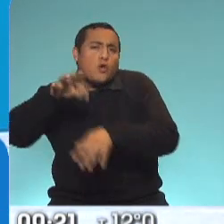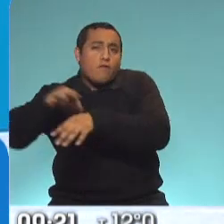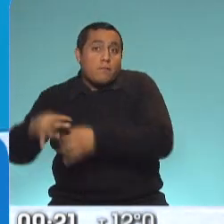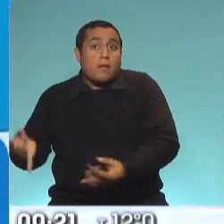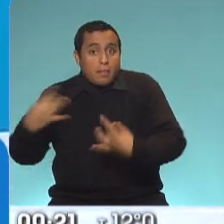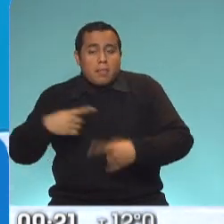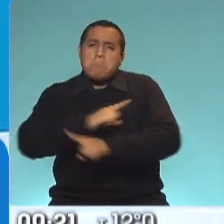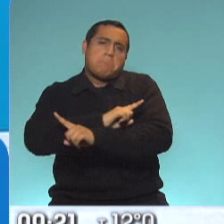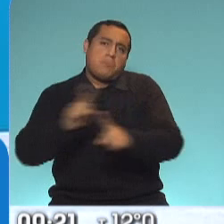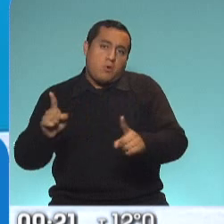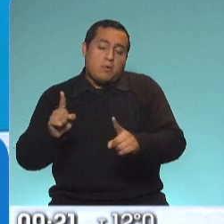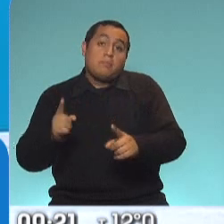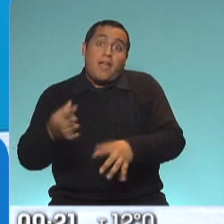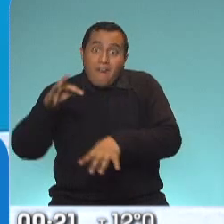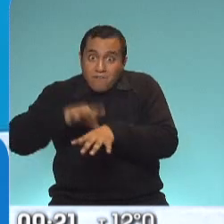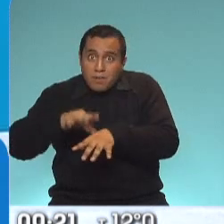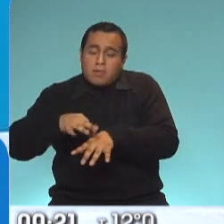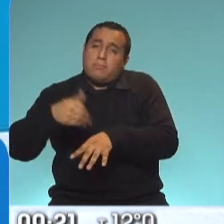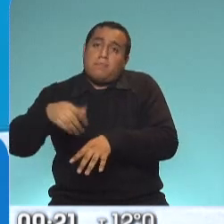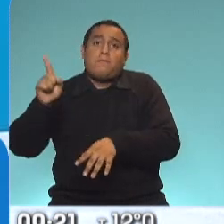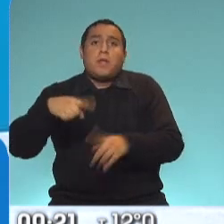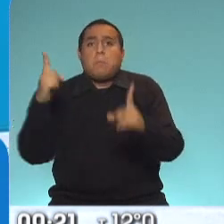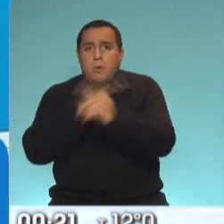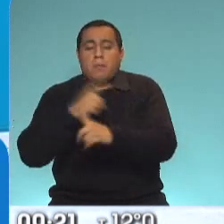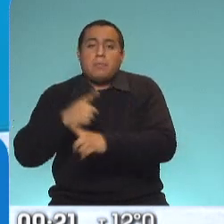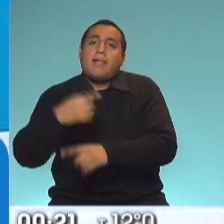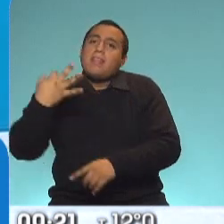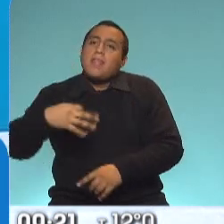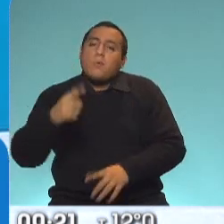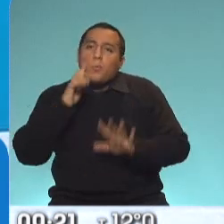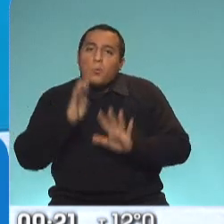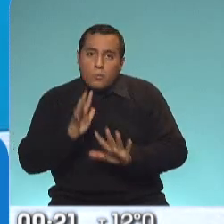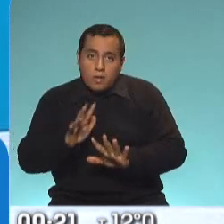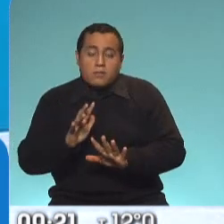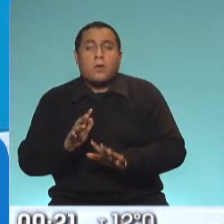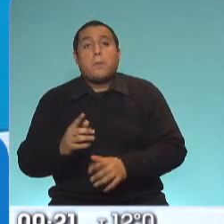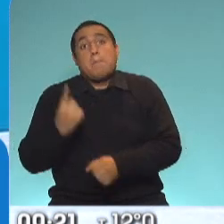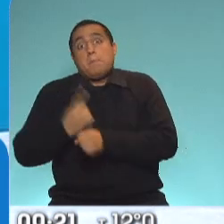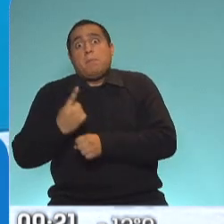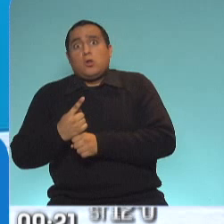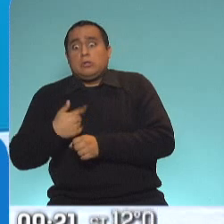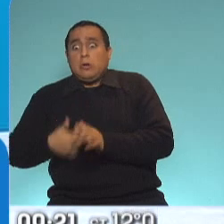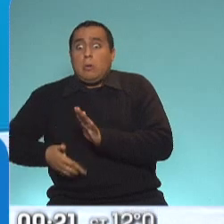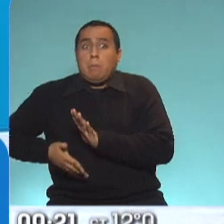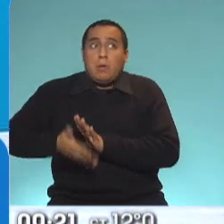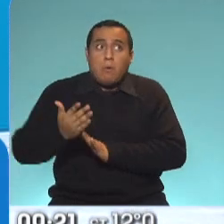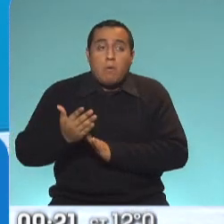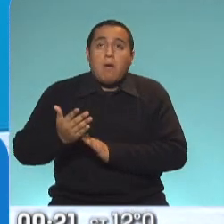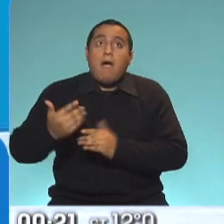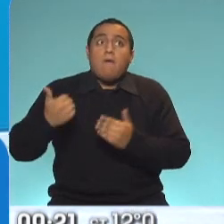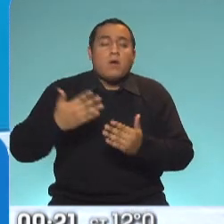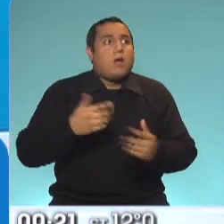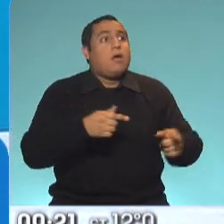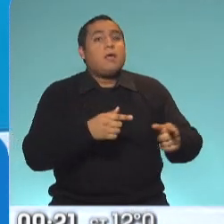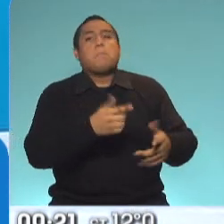un problema y que tenemos que también controlar. Entonces, lo primero es ese, el temor. Salgo y ¿qué le digo? Si le digo a la